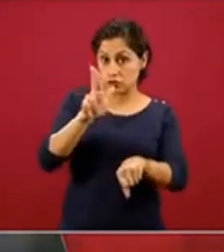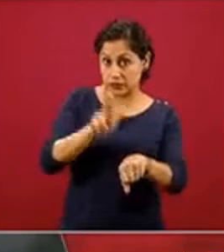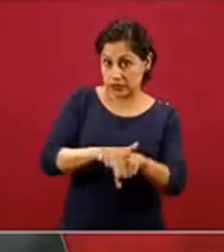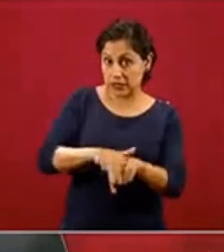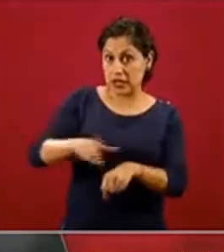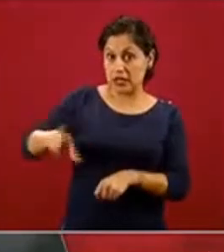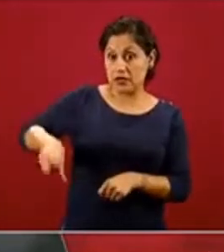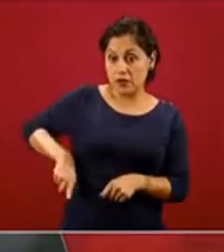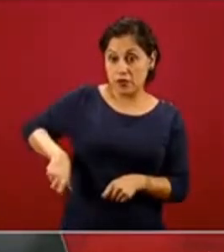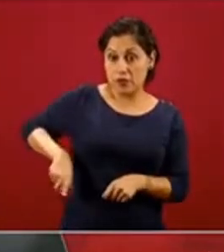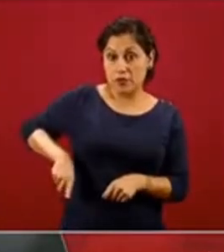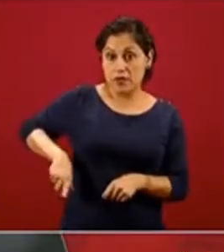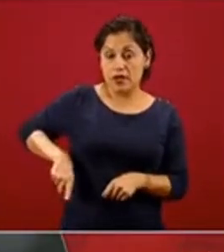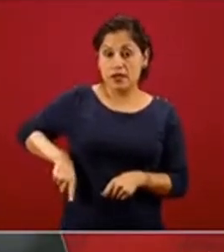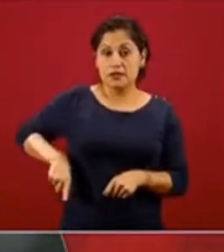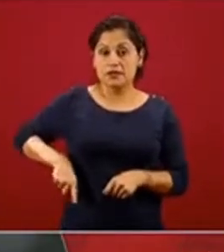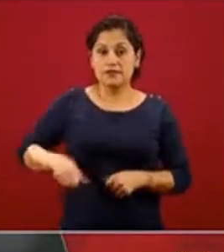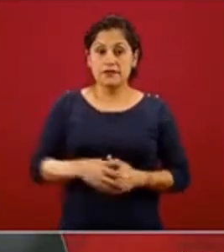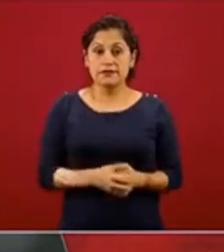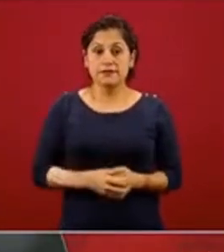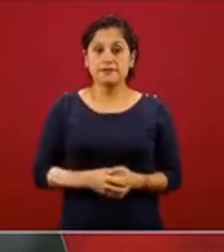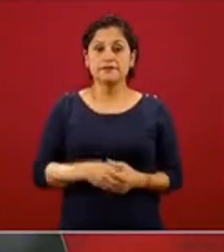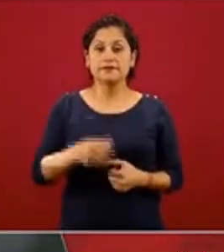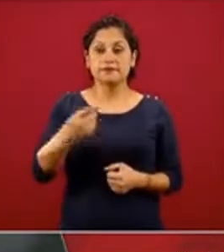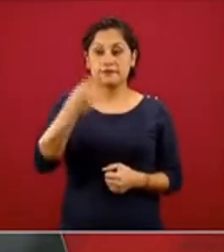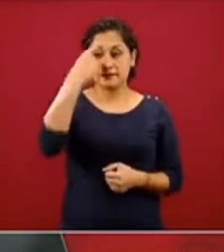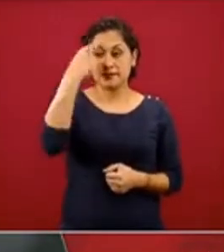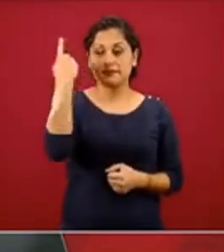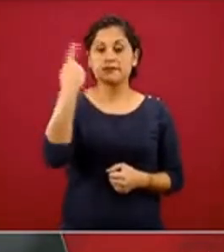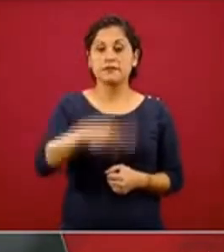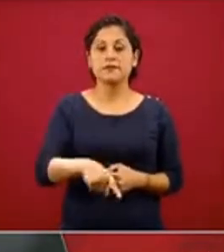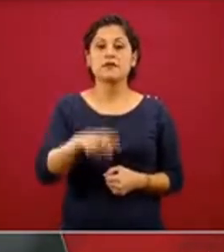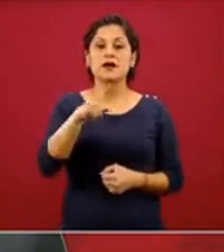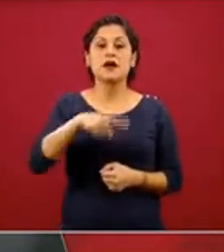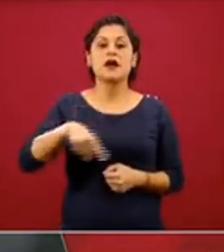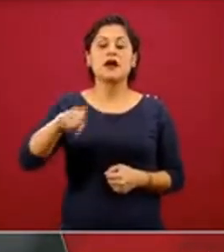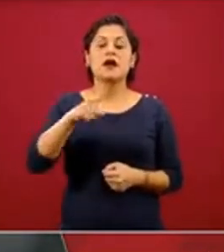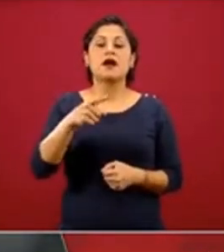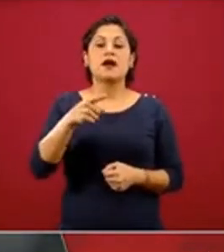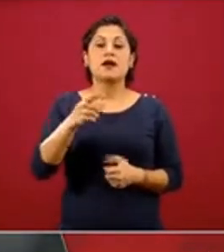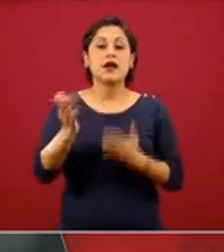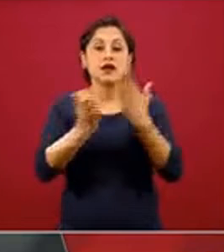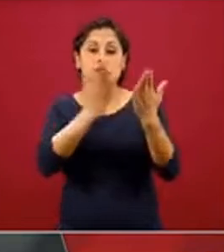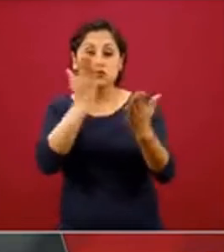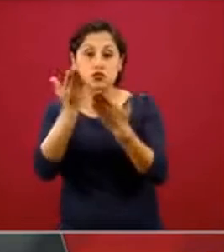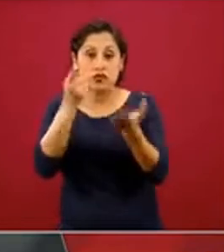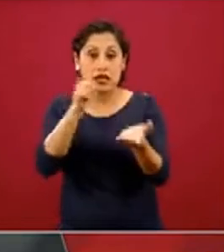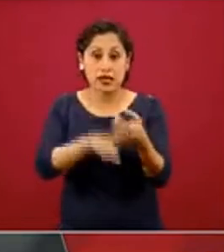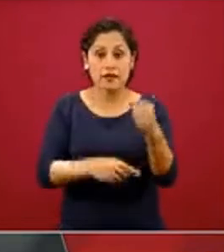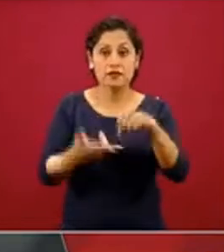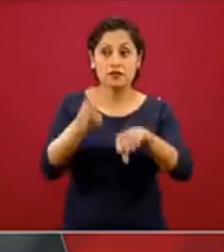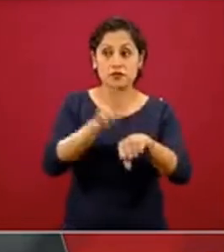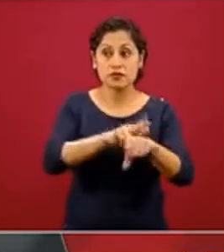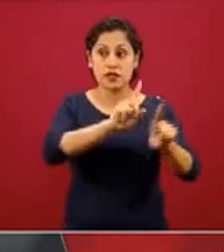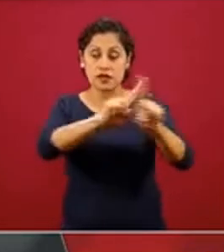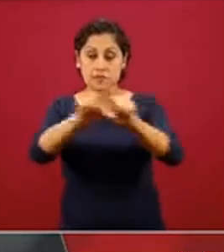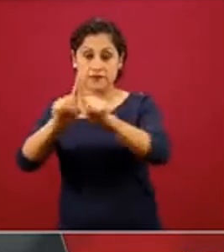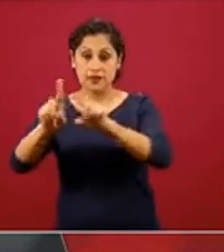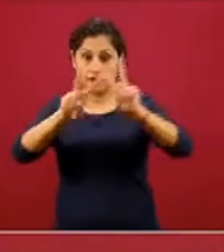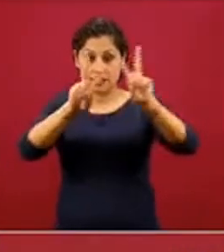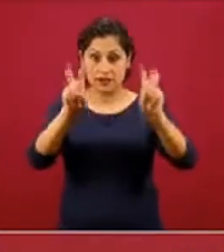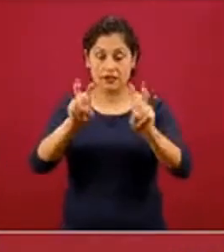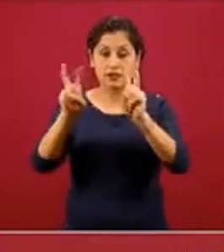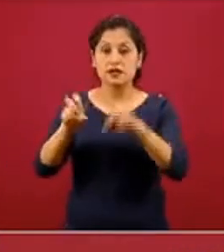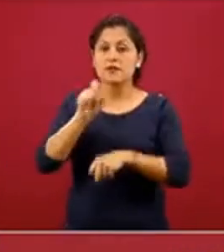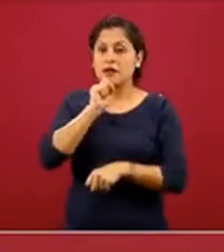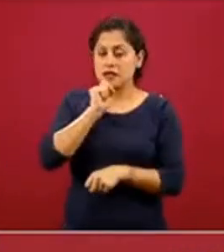públicos para proveer instrucción médica o educación médica de especialidad. También se ha mermado